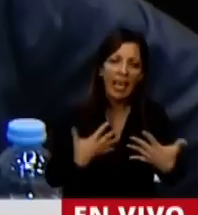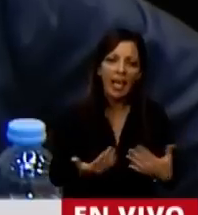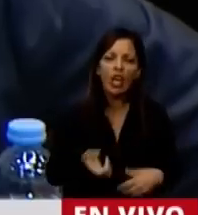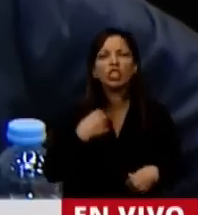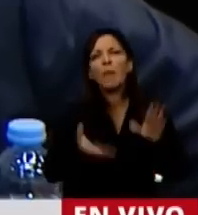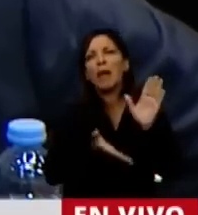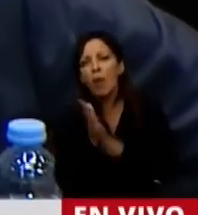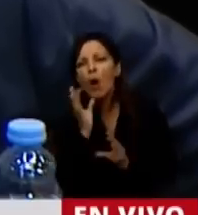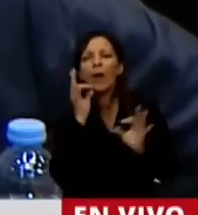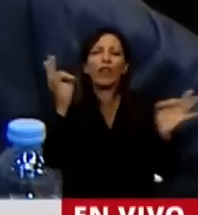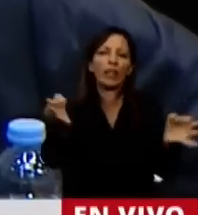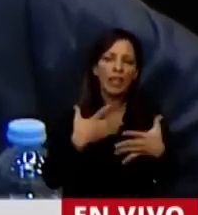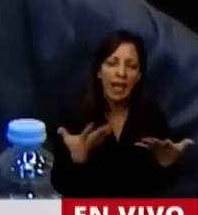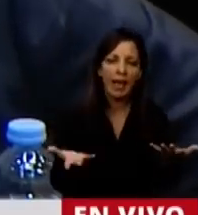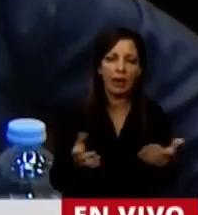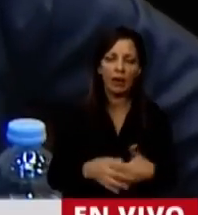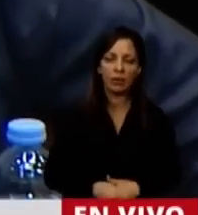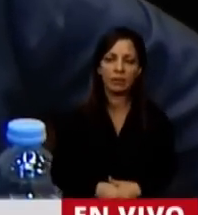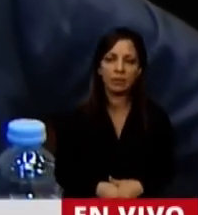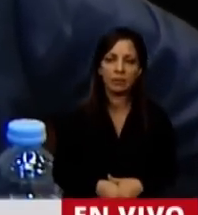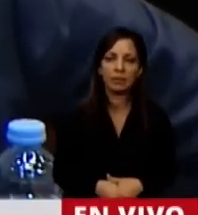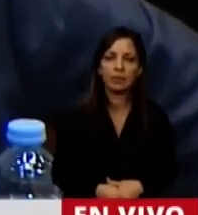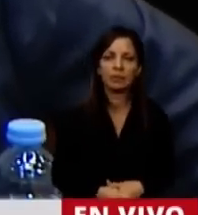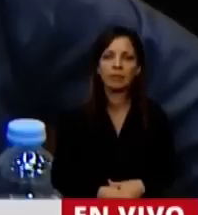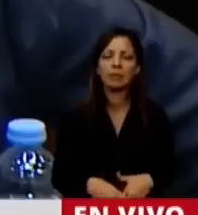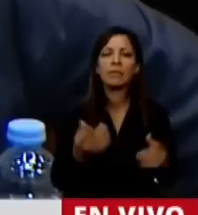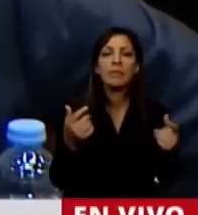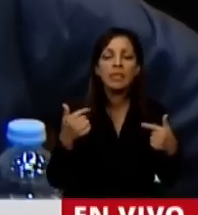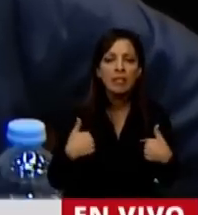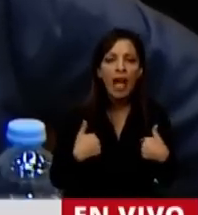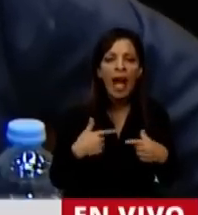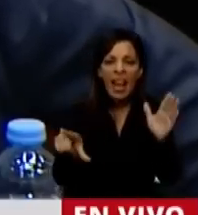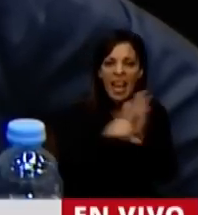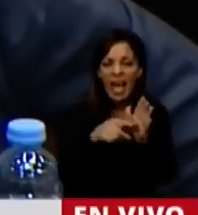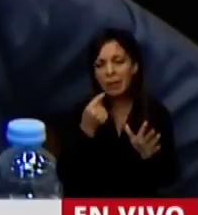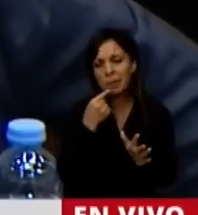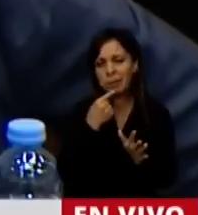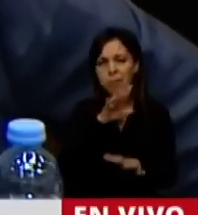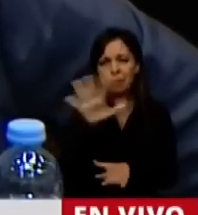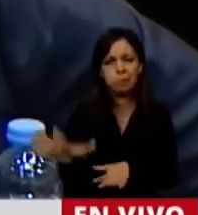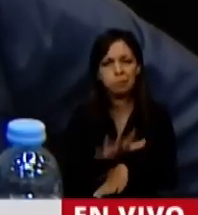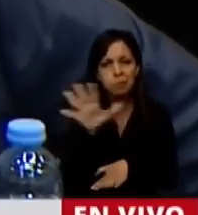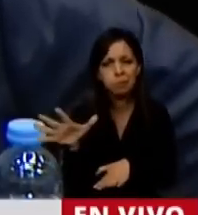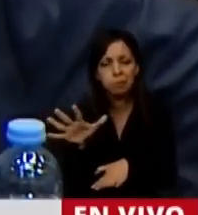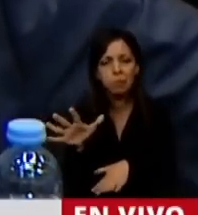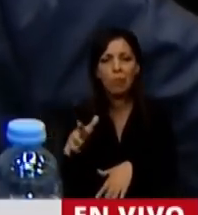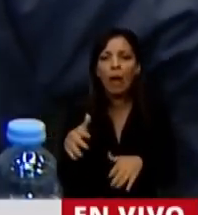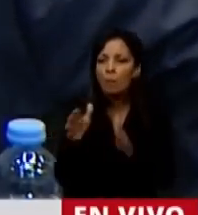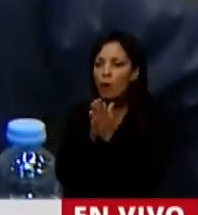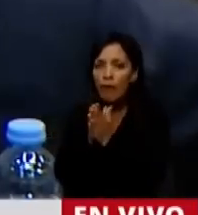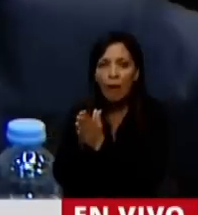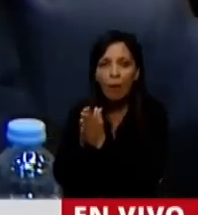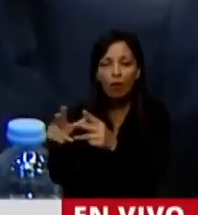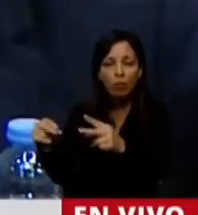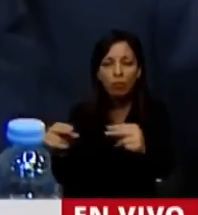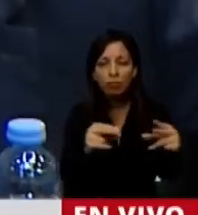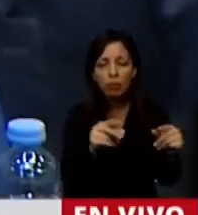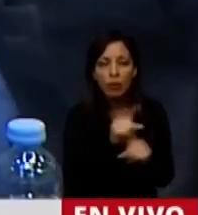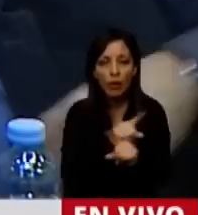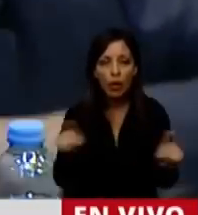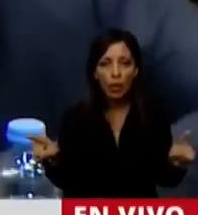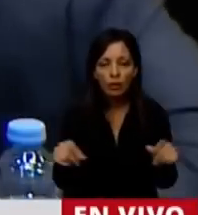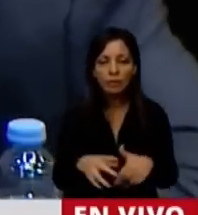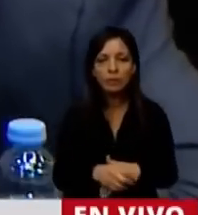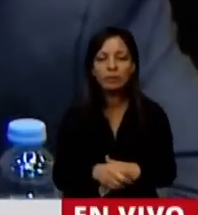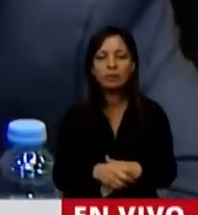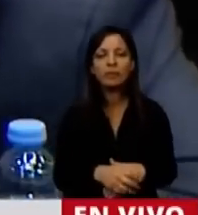presente cuando no se me da la gana. Y esta ley me parece muy dudosa. Y les pido, no por se favor, ponga... silencio.